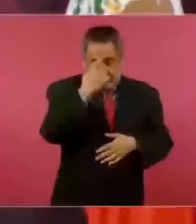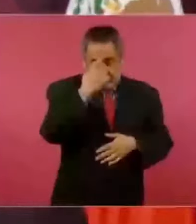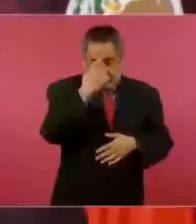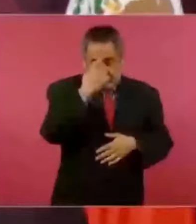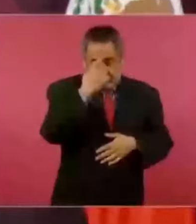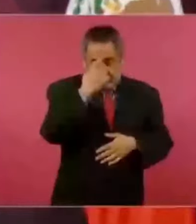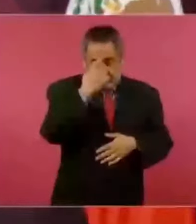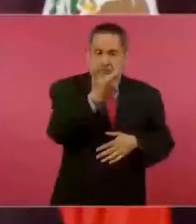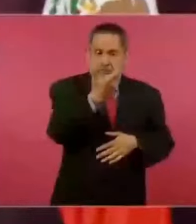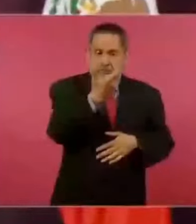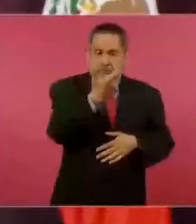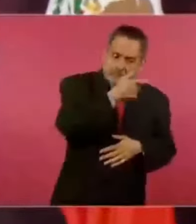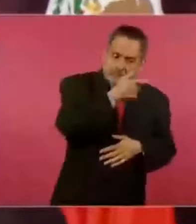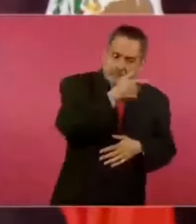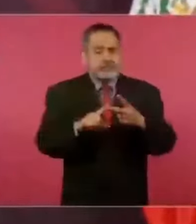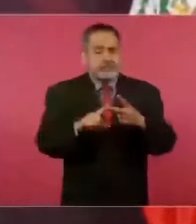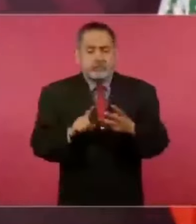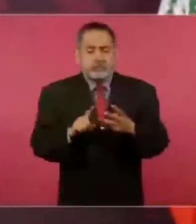Y la tercera